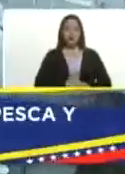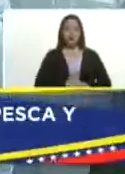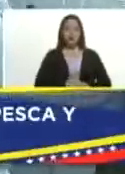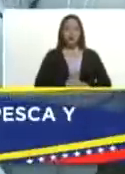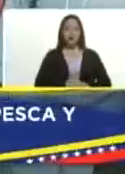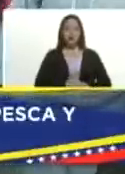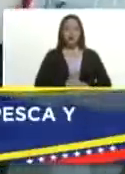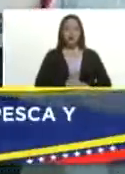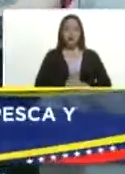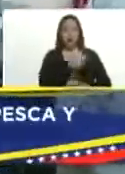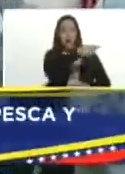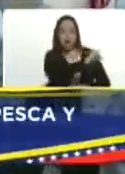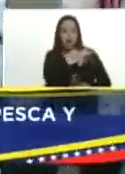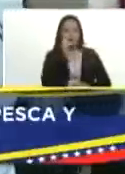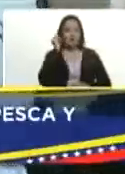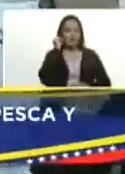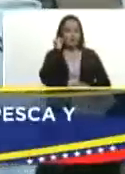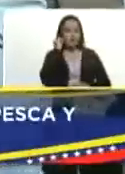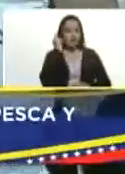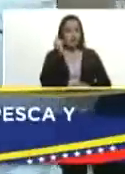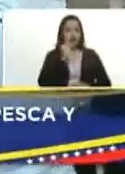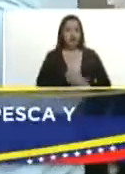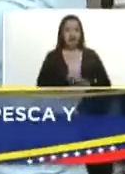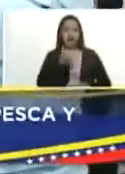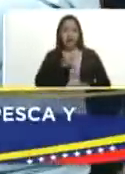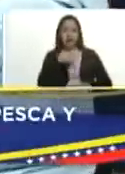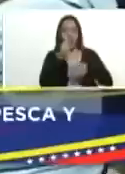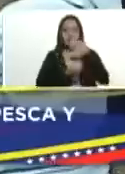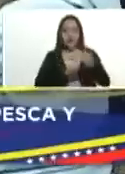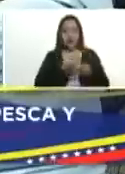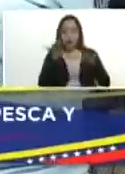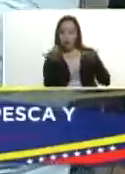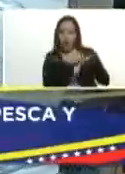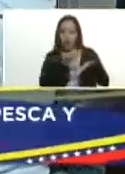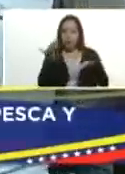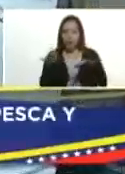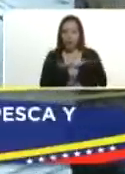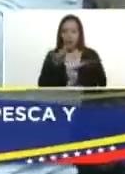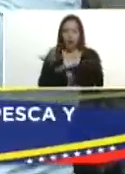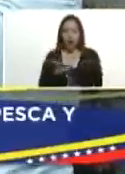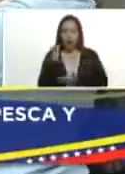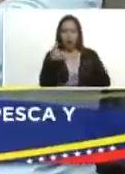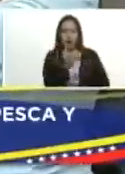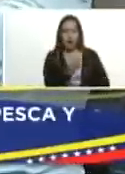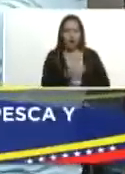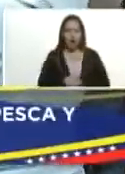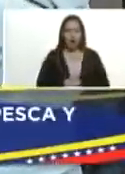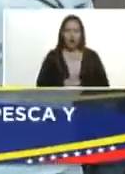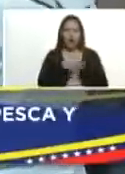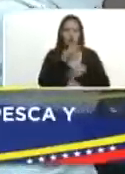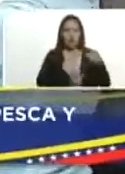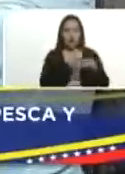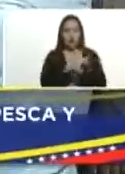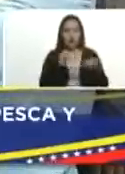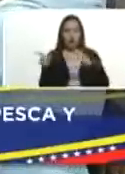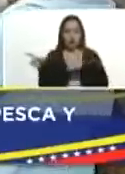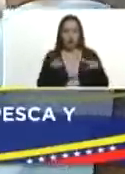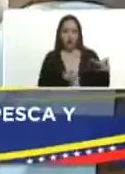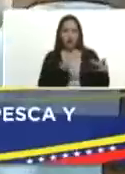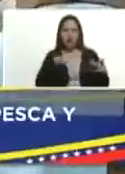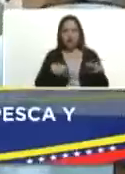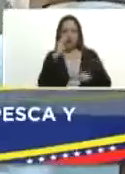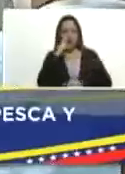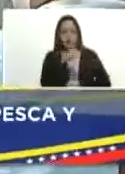Por aquí están las chicas, que son las fileteadoras, las que se encargan de sacarnos el producto terminado, como usted lo puede ver,